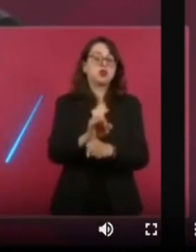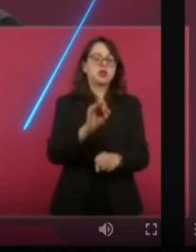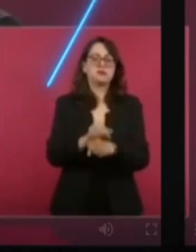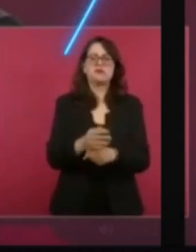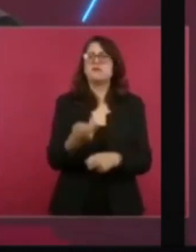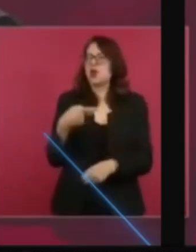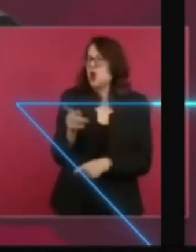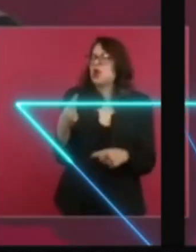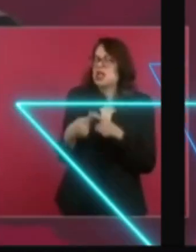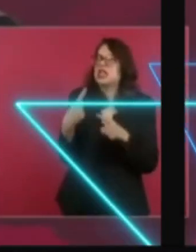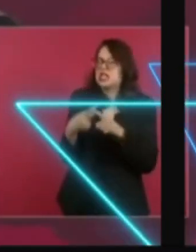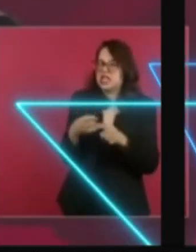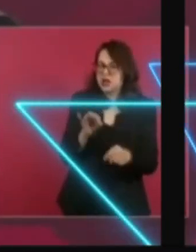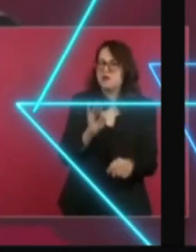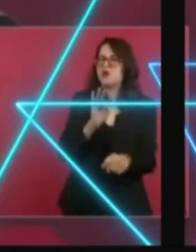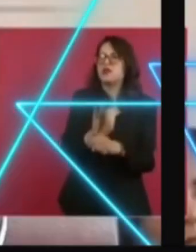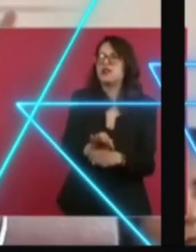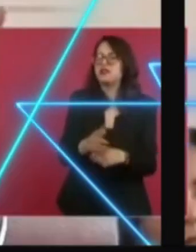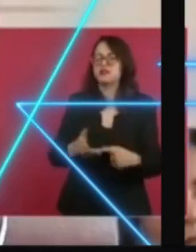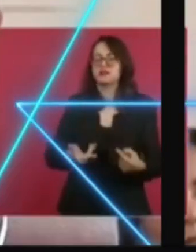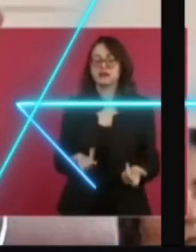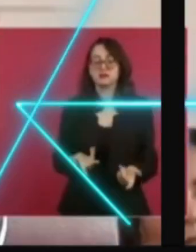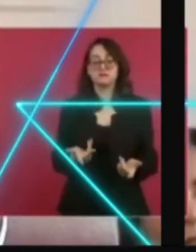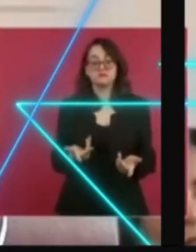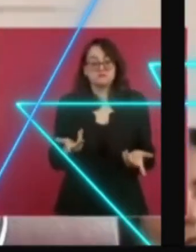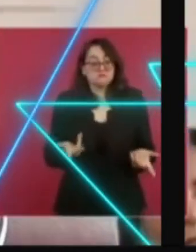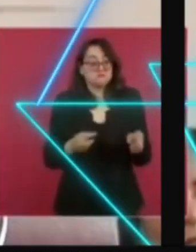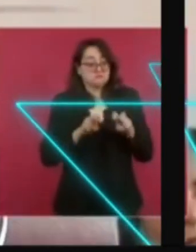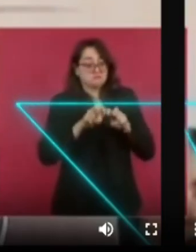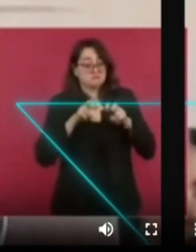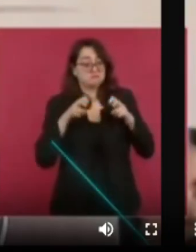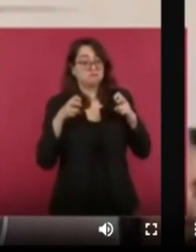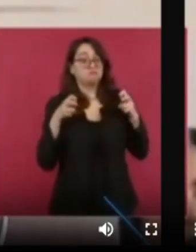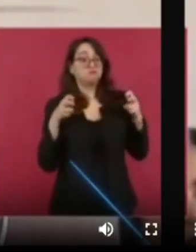que los ministros